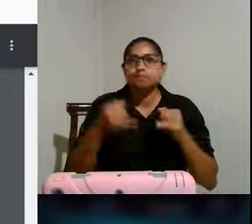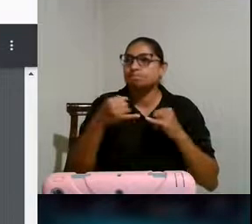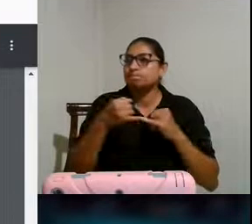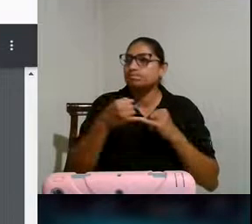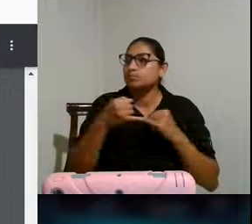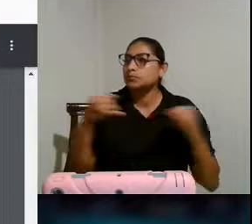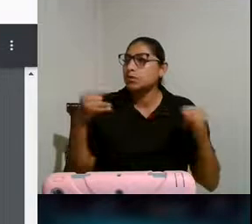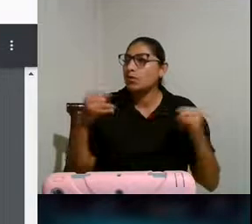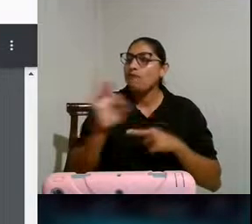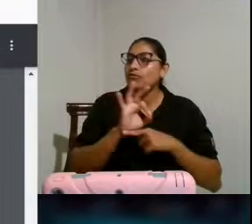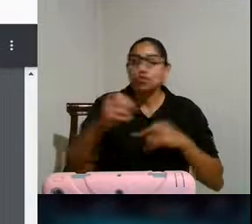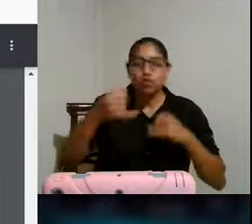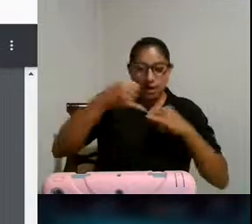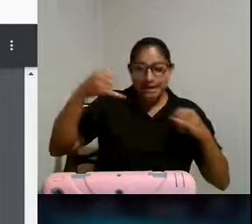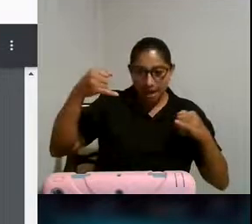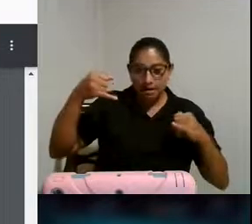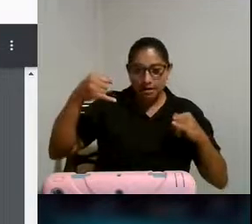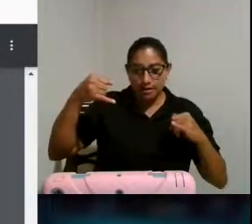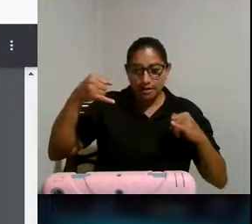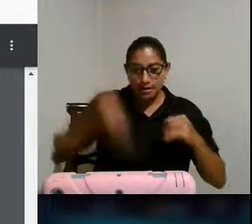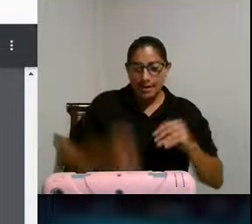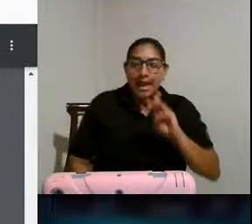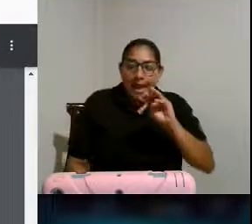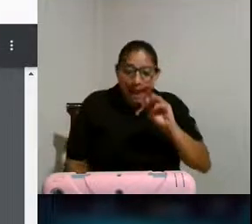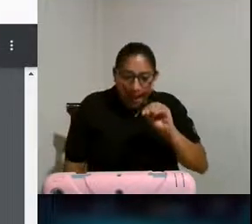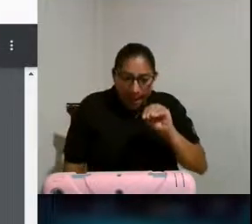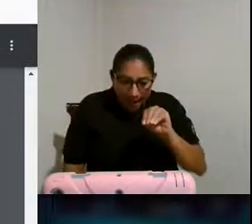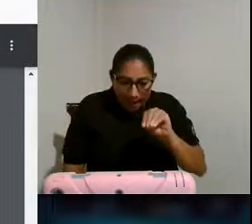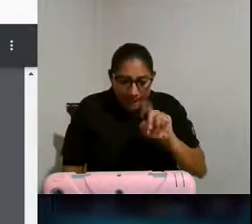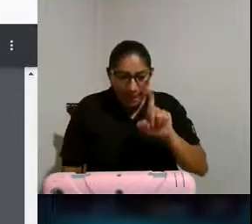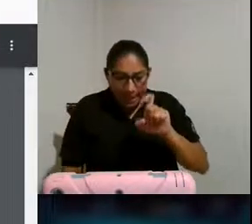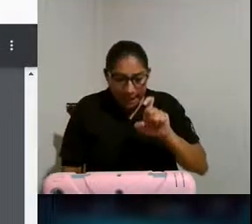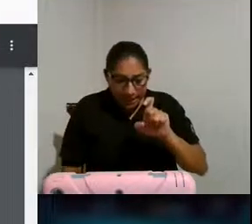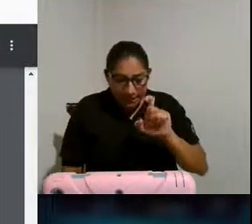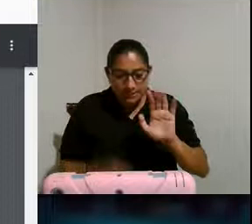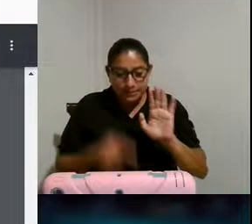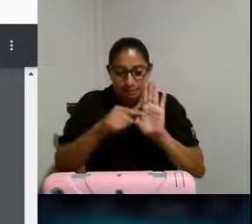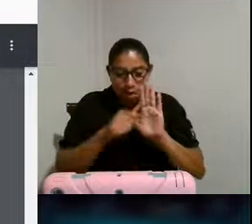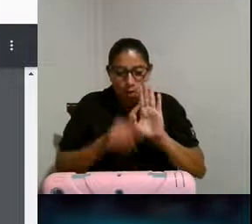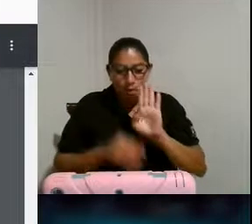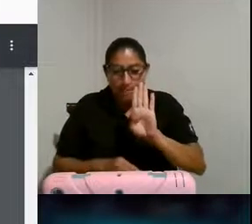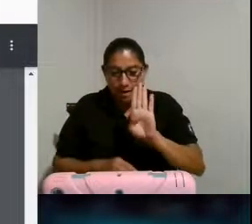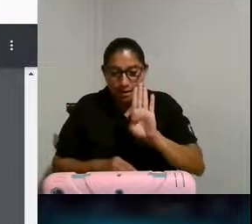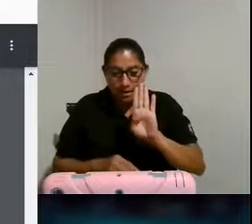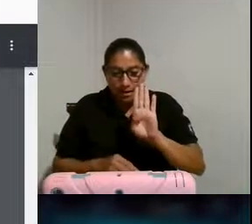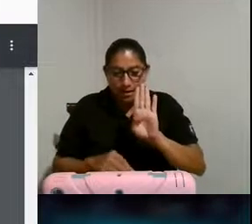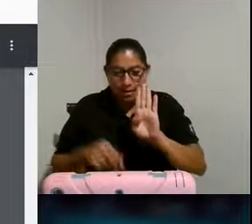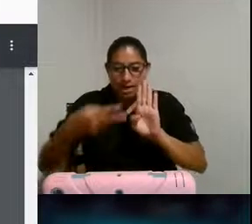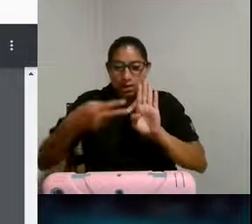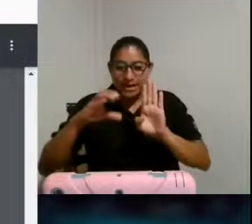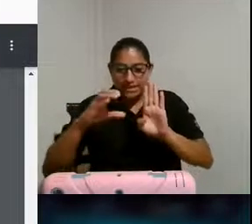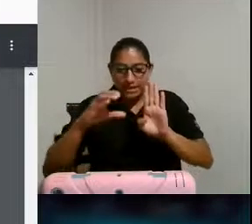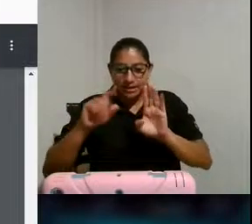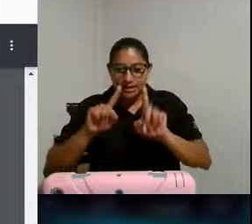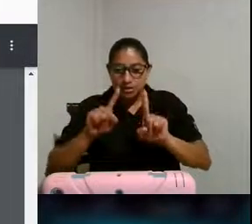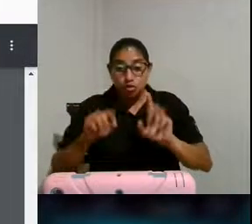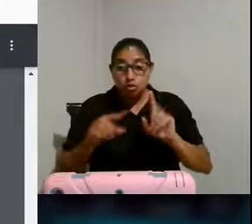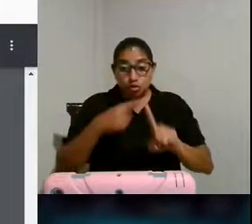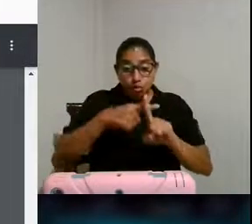de la función lineal, solamente que mx que estaba sumando lo pasamos a restar. ¿De